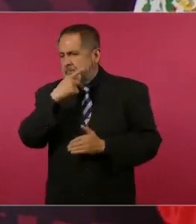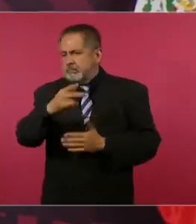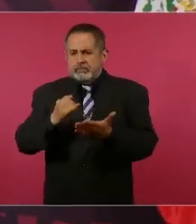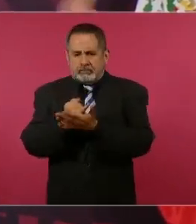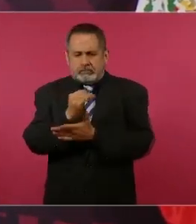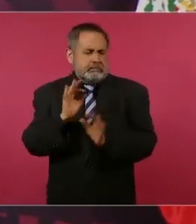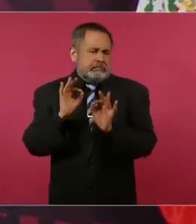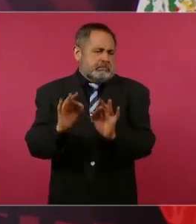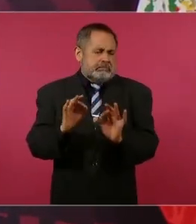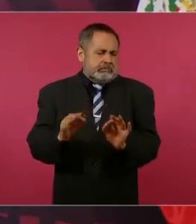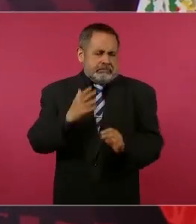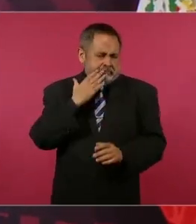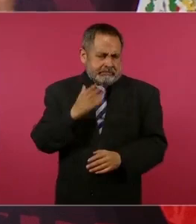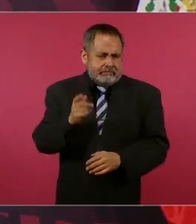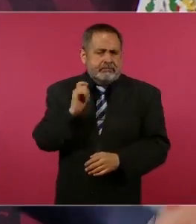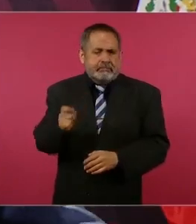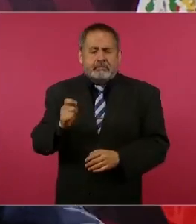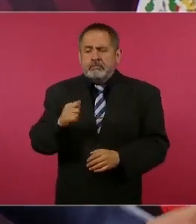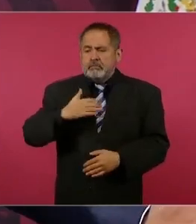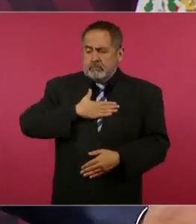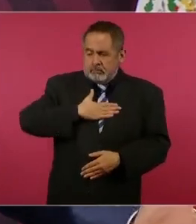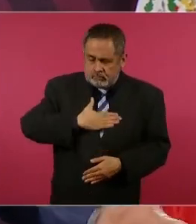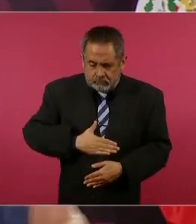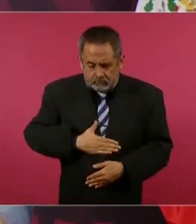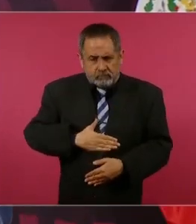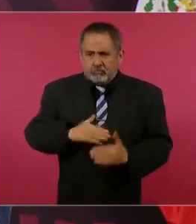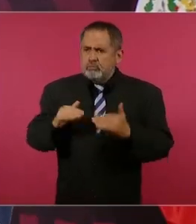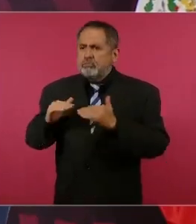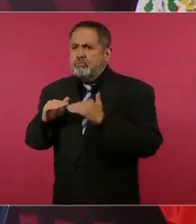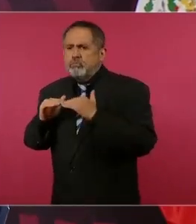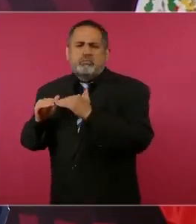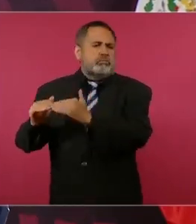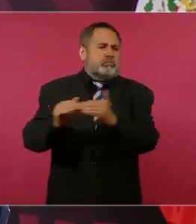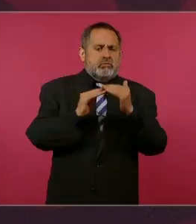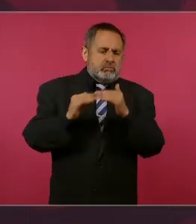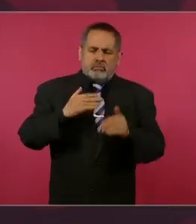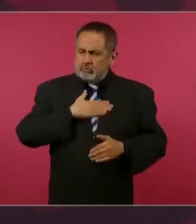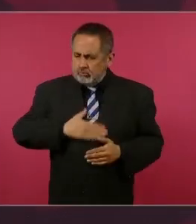es sinónimo de justicia.